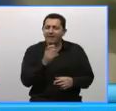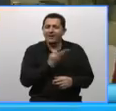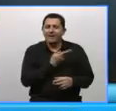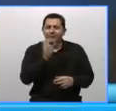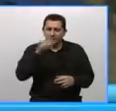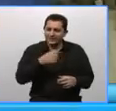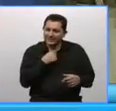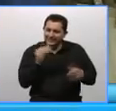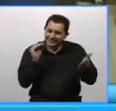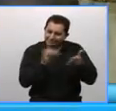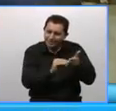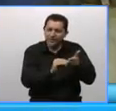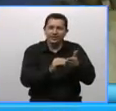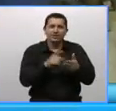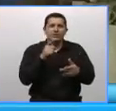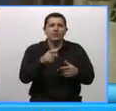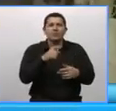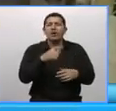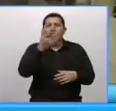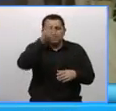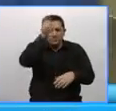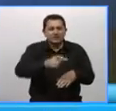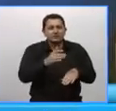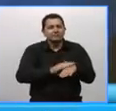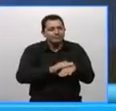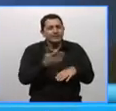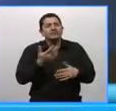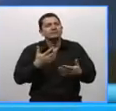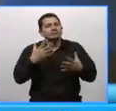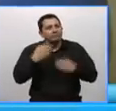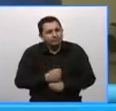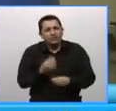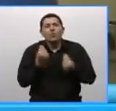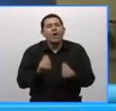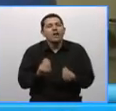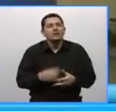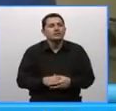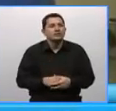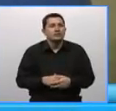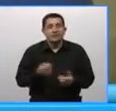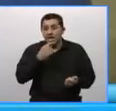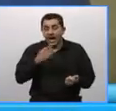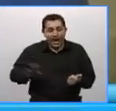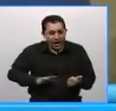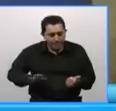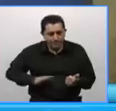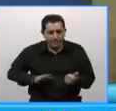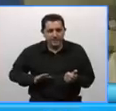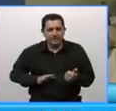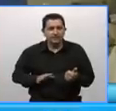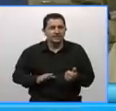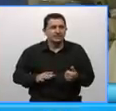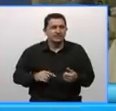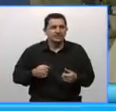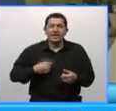dale, Sí, quiero saber qué cosas le frustran a Sebastián Weinreich. Por ejemplo, ¿qué te frustra? El hambre. El hambre